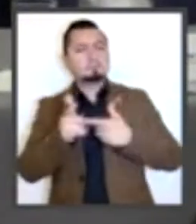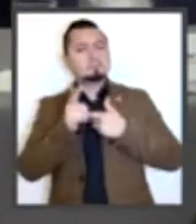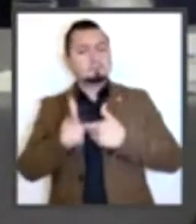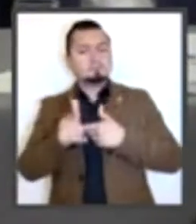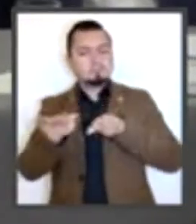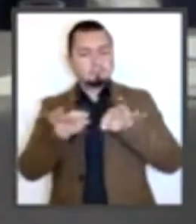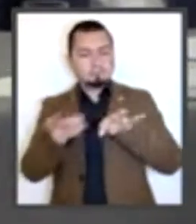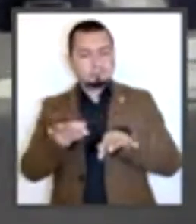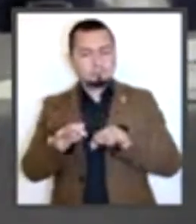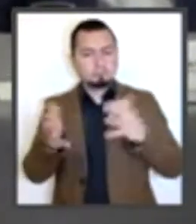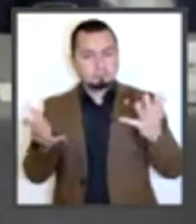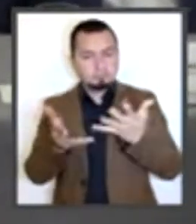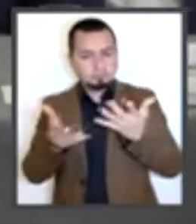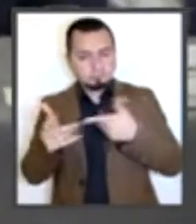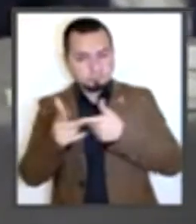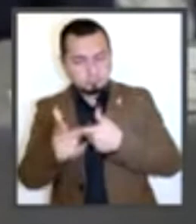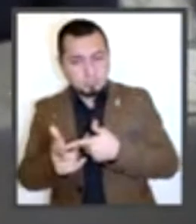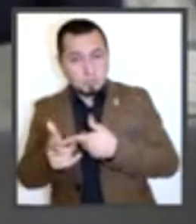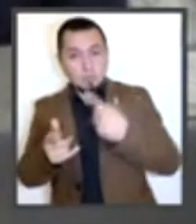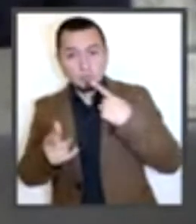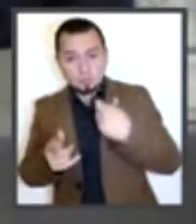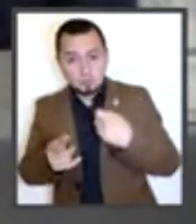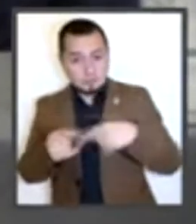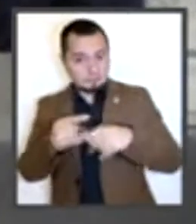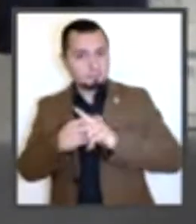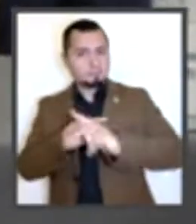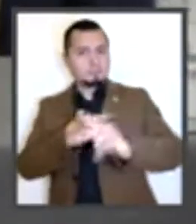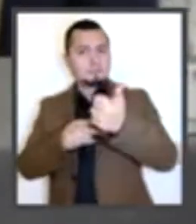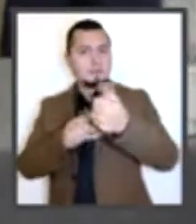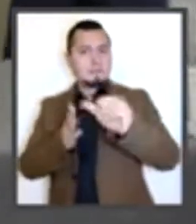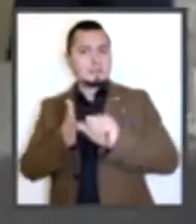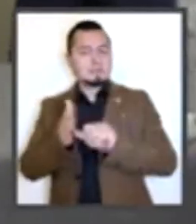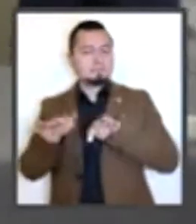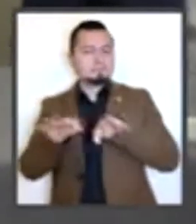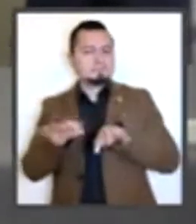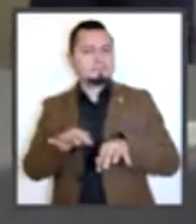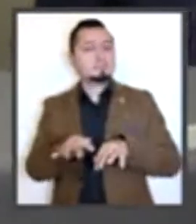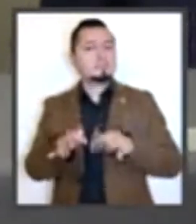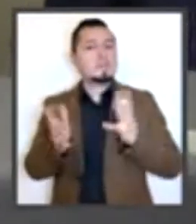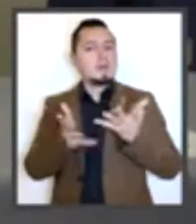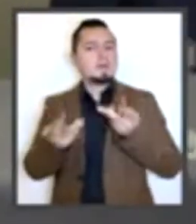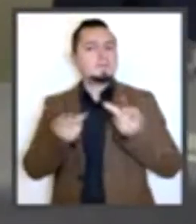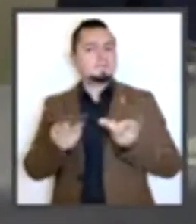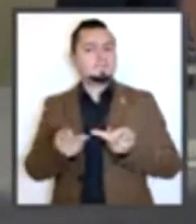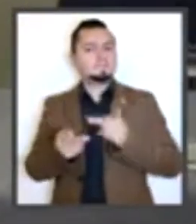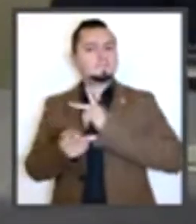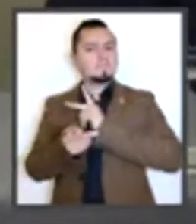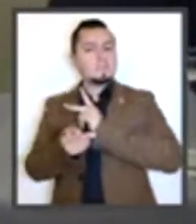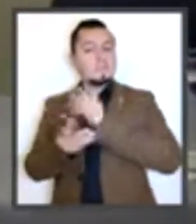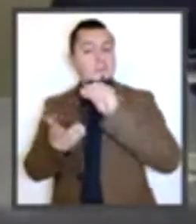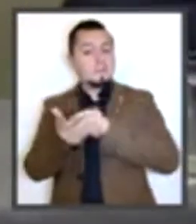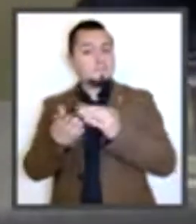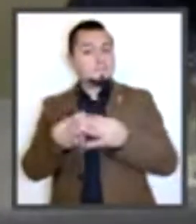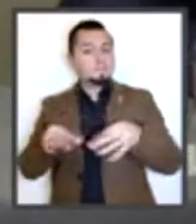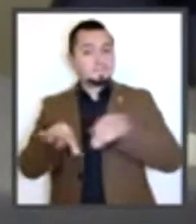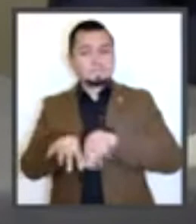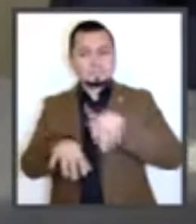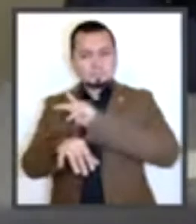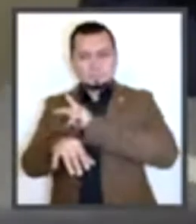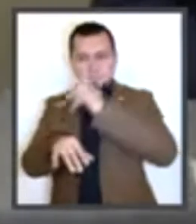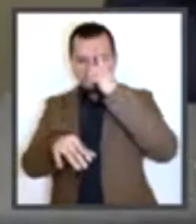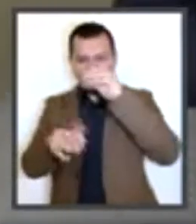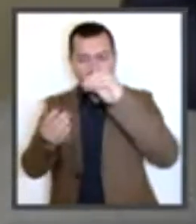de la agenda de trabajo, de imprimirle a estos próximos 6 meses, pues una agenda también muy, muy importante en dos